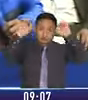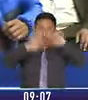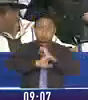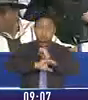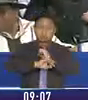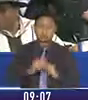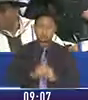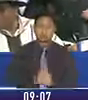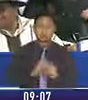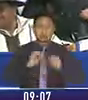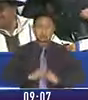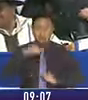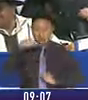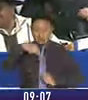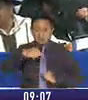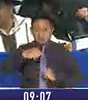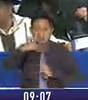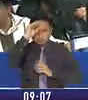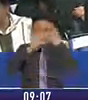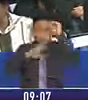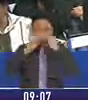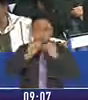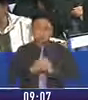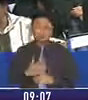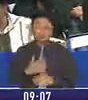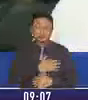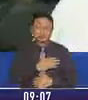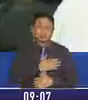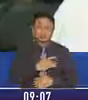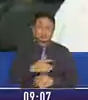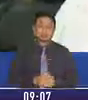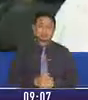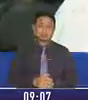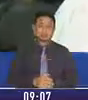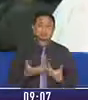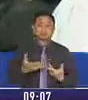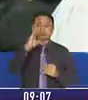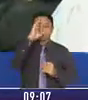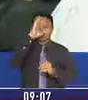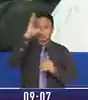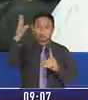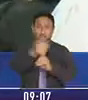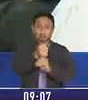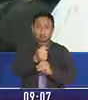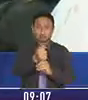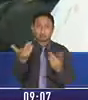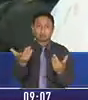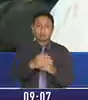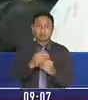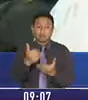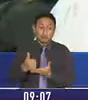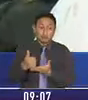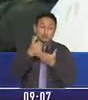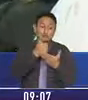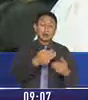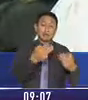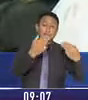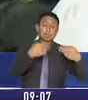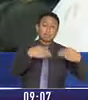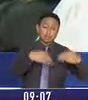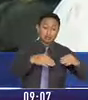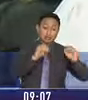campaña puedan capacitarse para desarrollarlas en sus territorios. ¿Cuál es nuestro objetivo? Proporcionar herramientas,